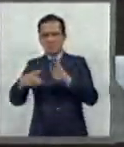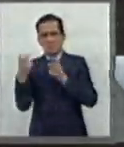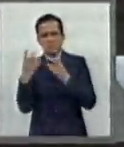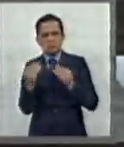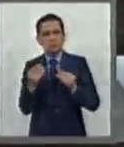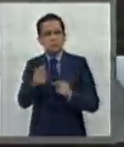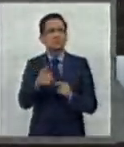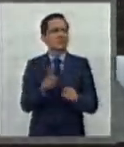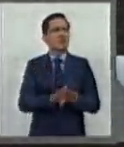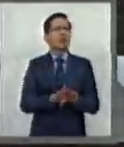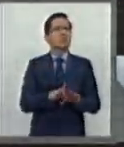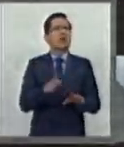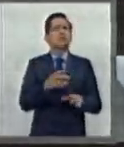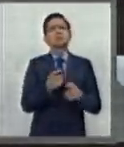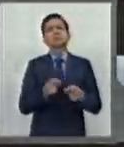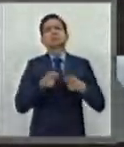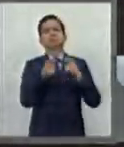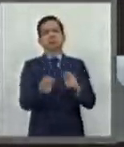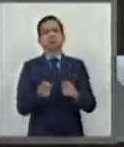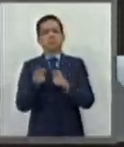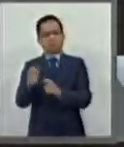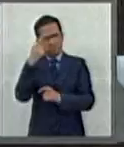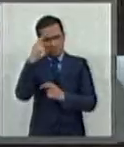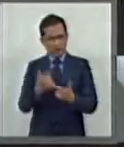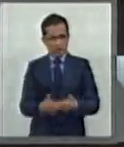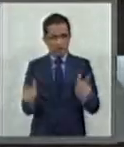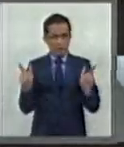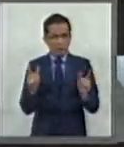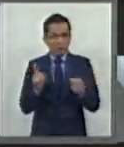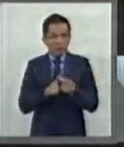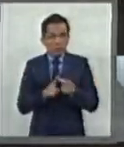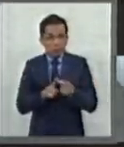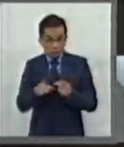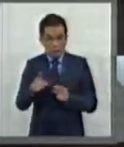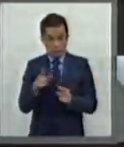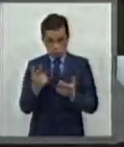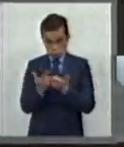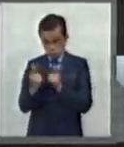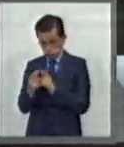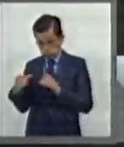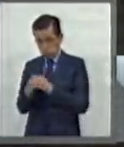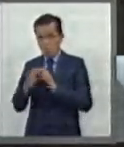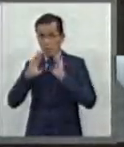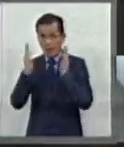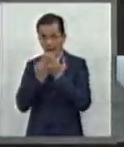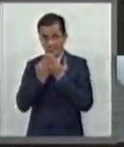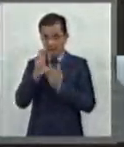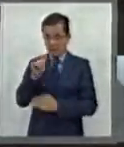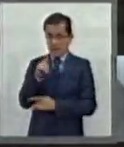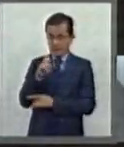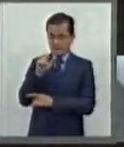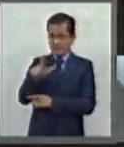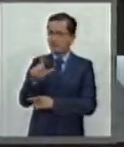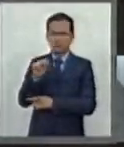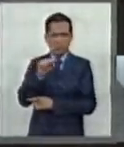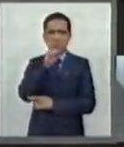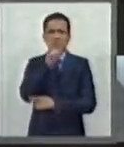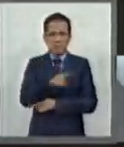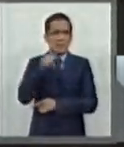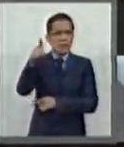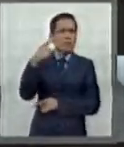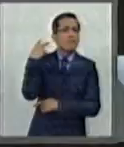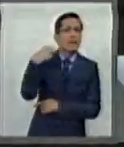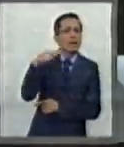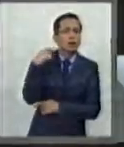fue cediendo estados de derecho, porque no solamente operan los cárteles del crimen organizado. En Veracruz, el cártel